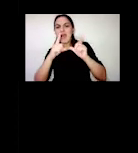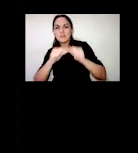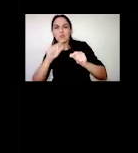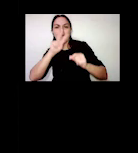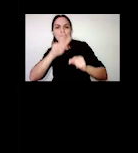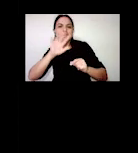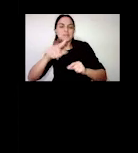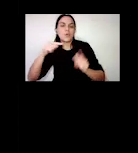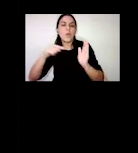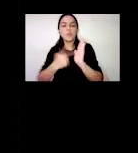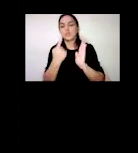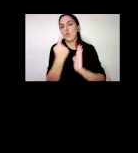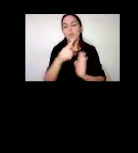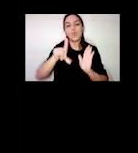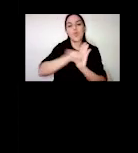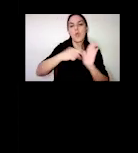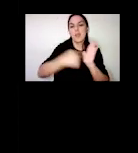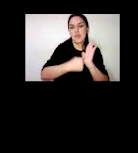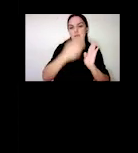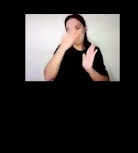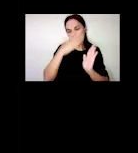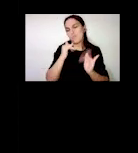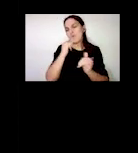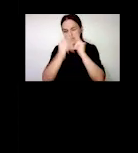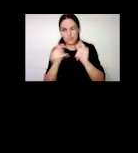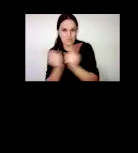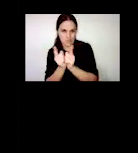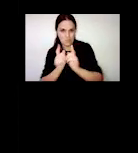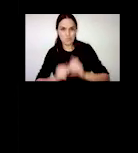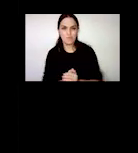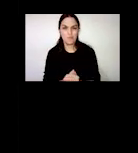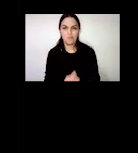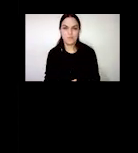25.1 de la ley, que después una pequeña referencia vamos a hacer.